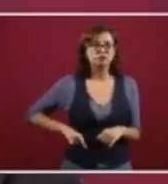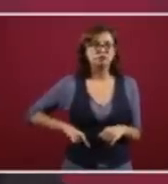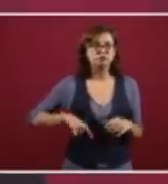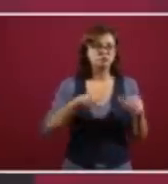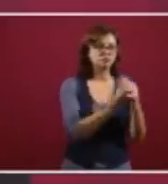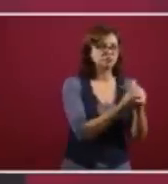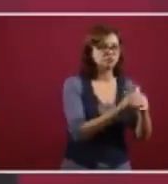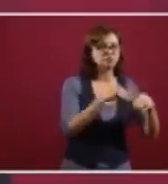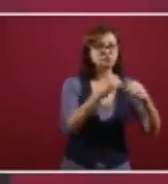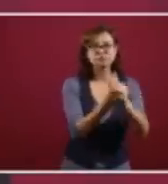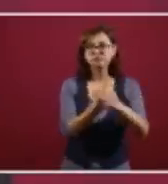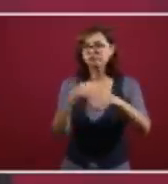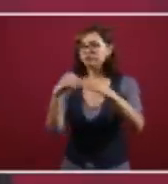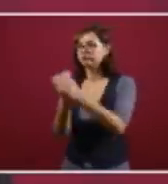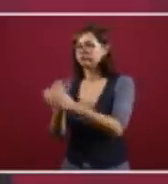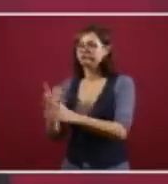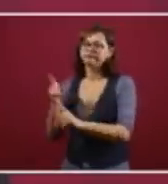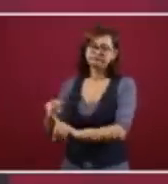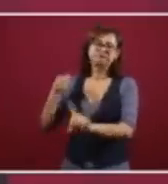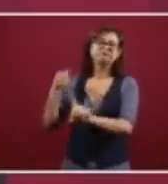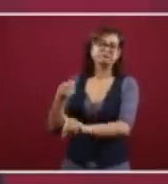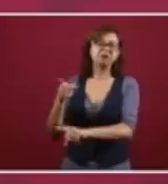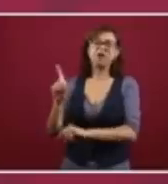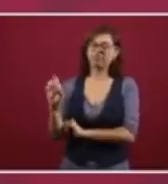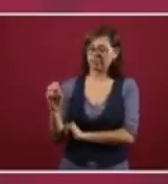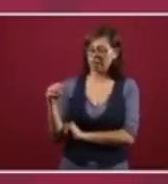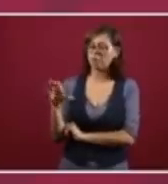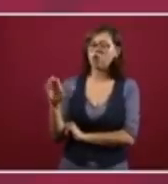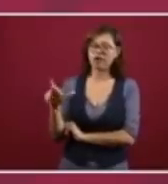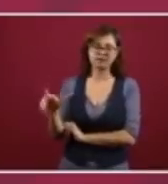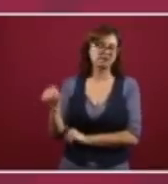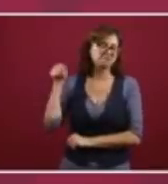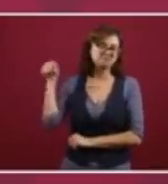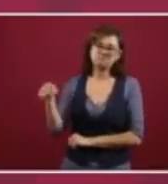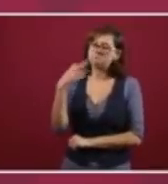inventado hasta la fecha, dicho por